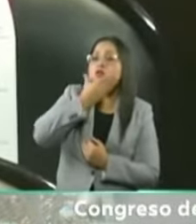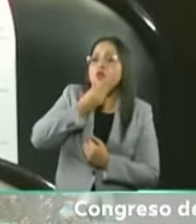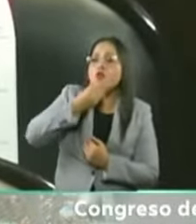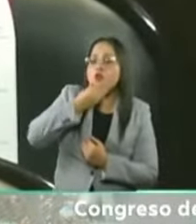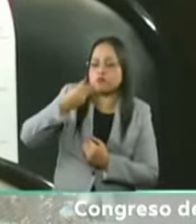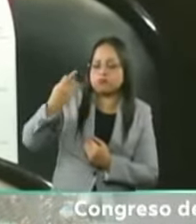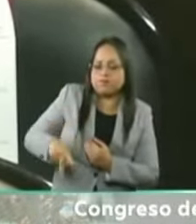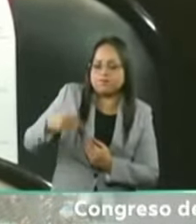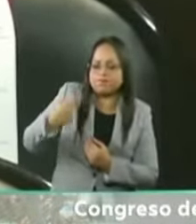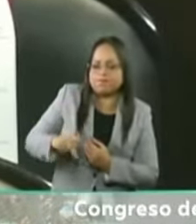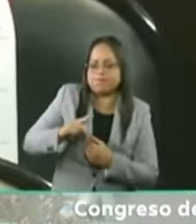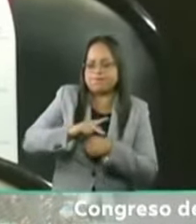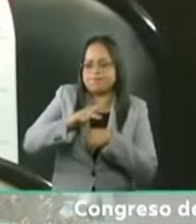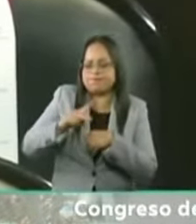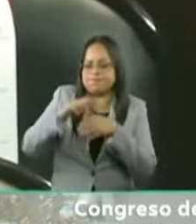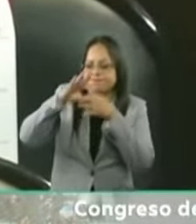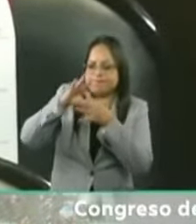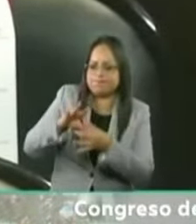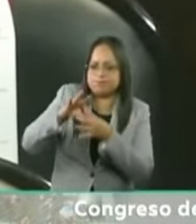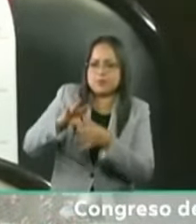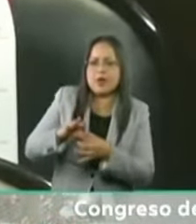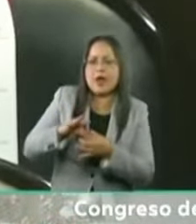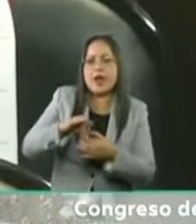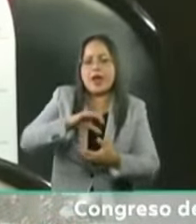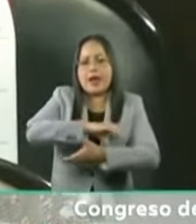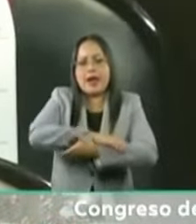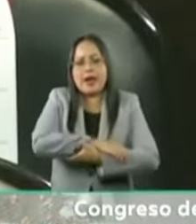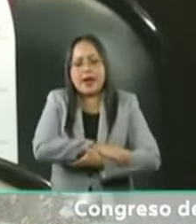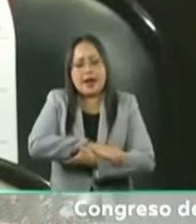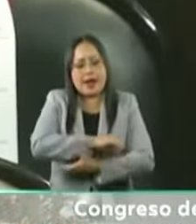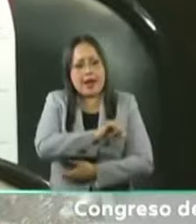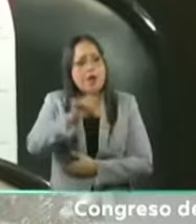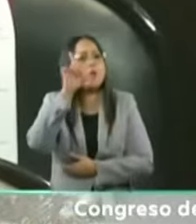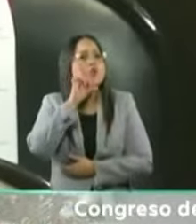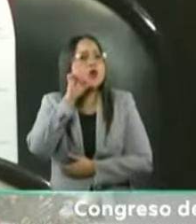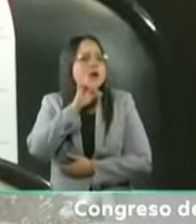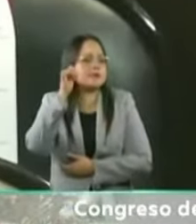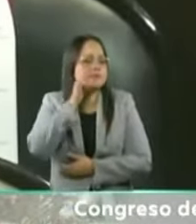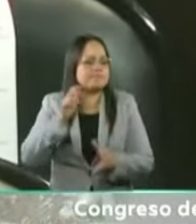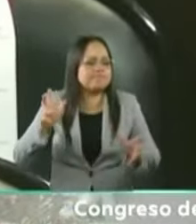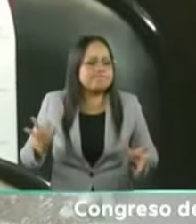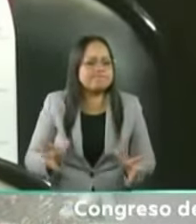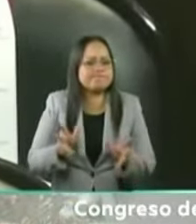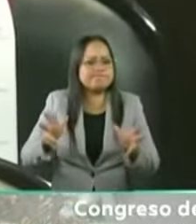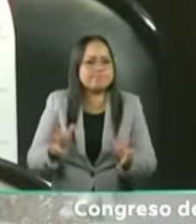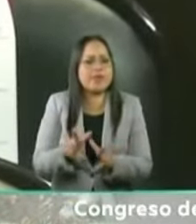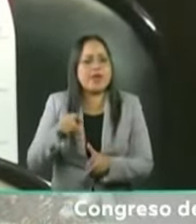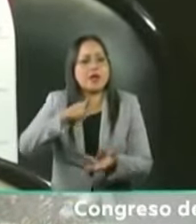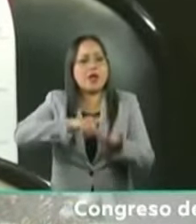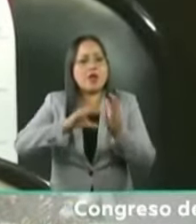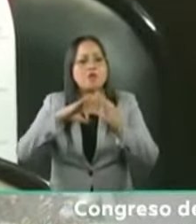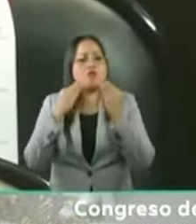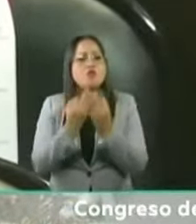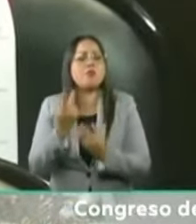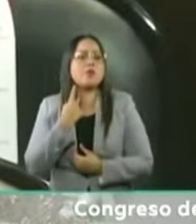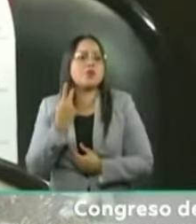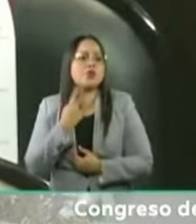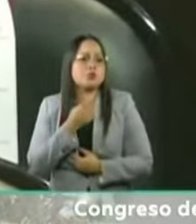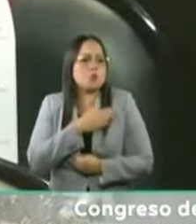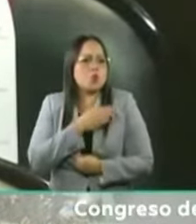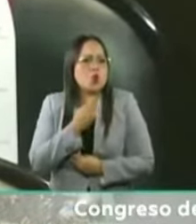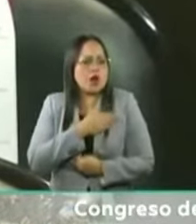civil, Gaby, pero después, ya que rinda protesta, que dé su primer mensaje a la nación después de